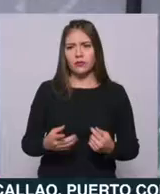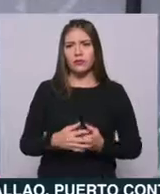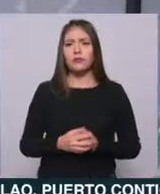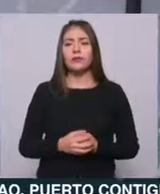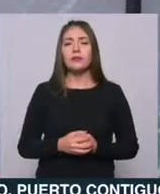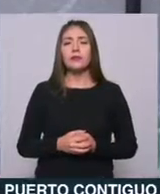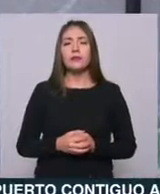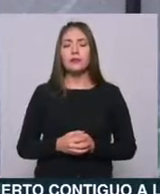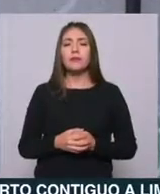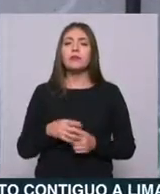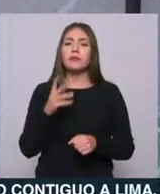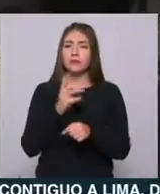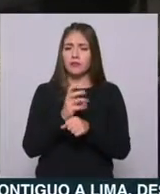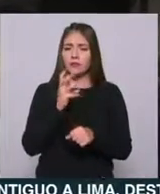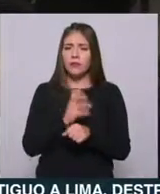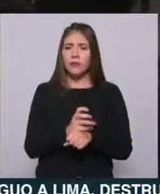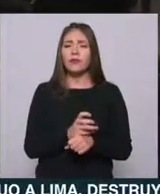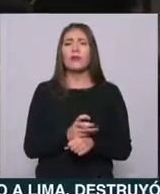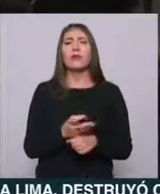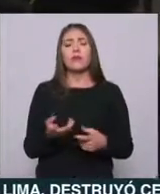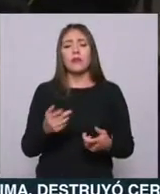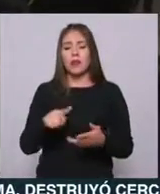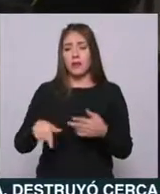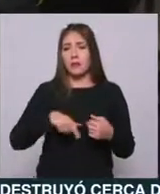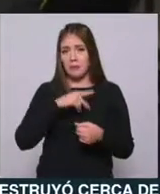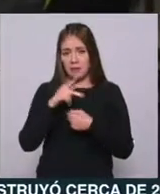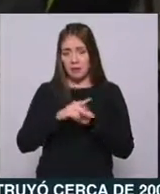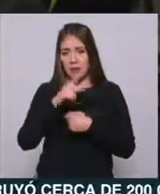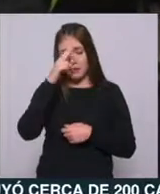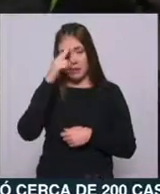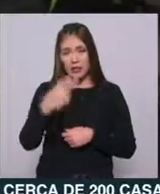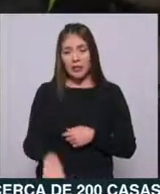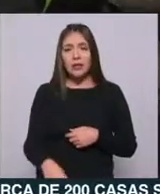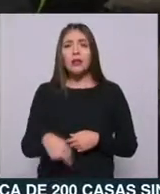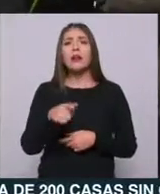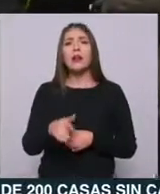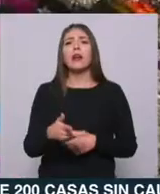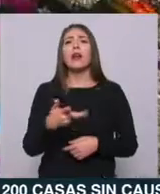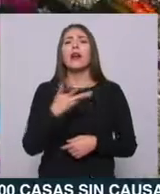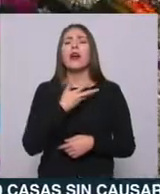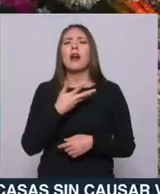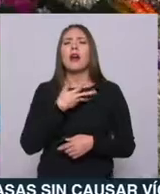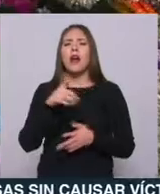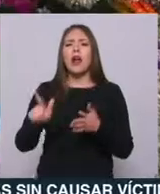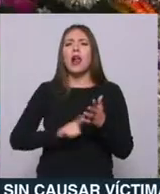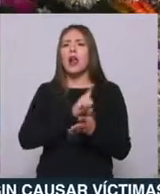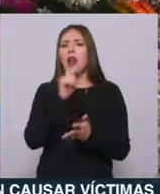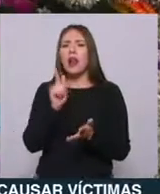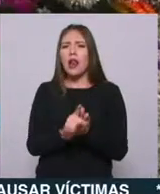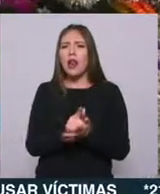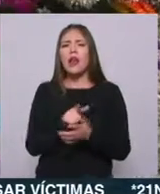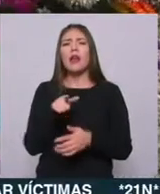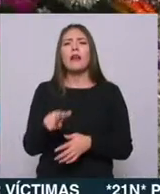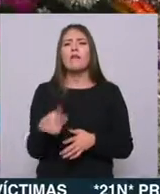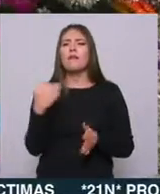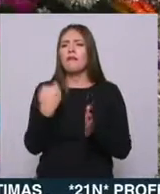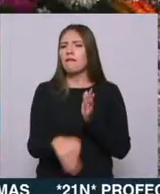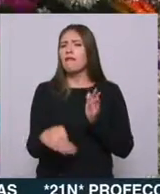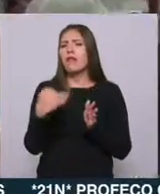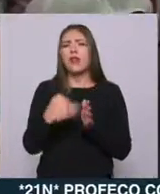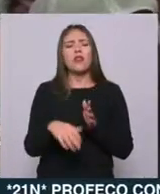Y tercero, pues obviamente que nuestro país, pese a tener un marco legislativo y un marco de ley muy bueno, no se